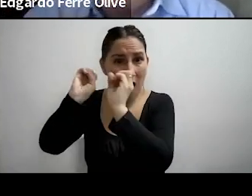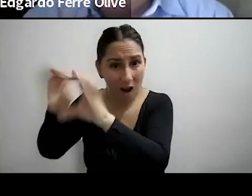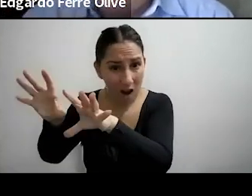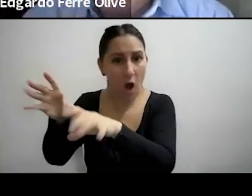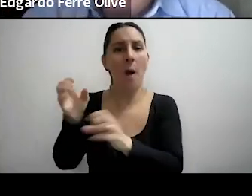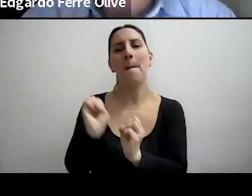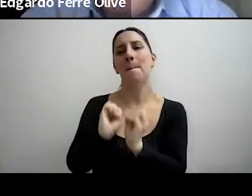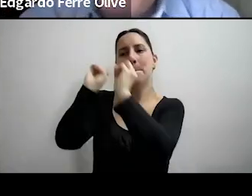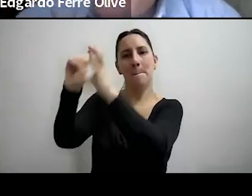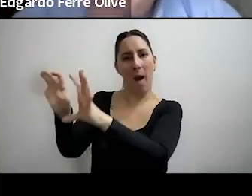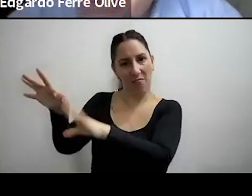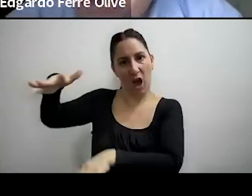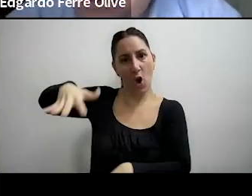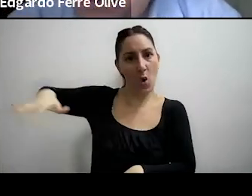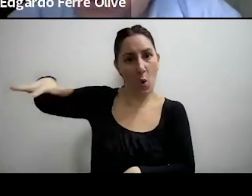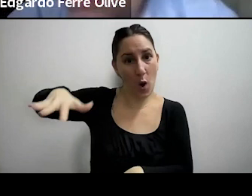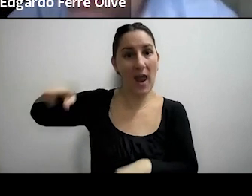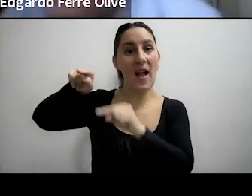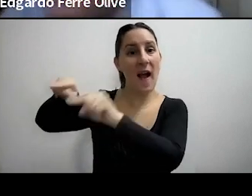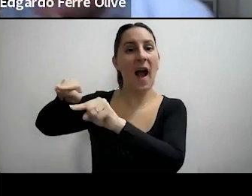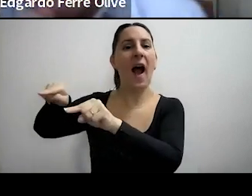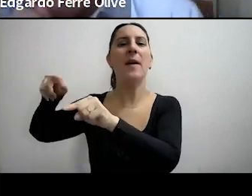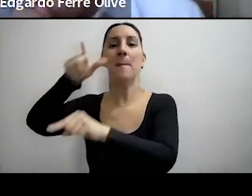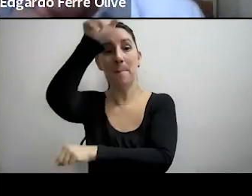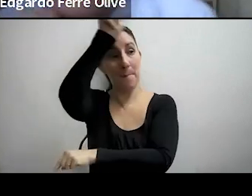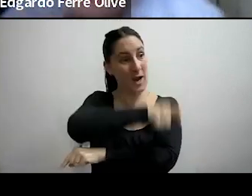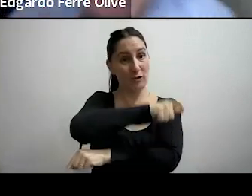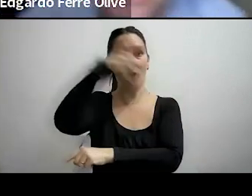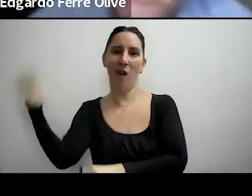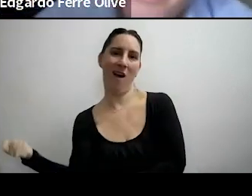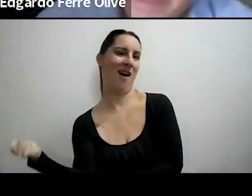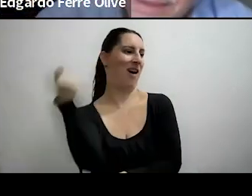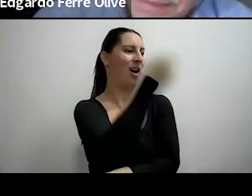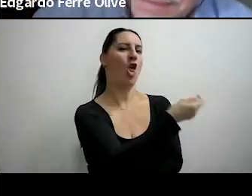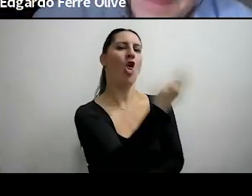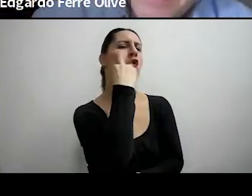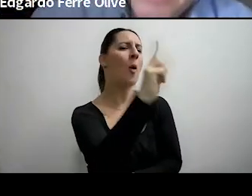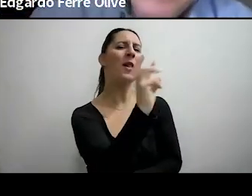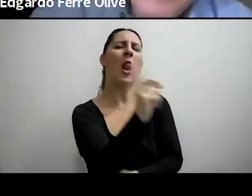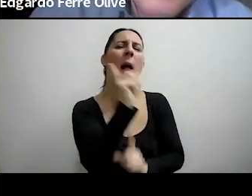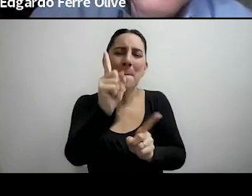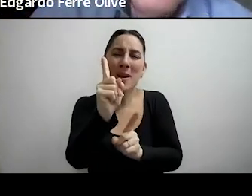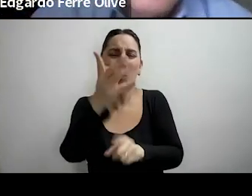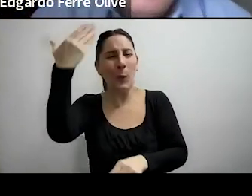lo recepcionaba y se le producía un reembolso de los $2.000 que había pagado como fianza.